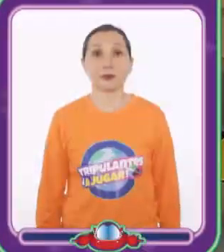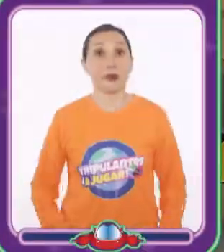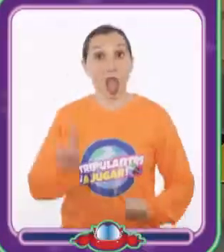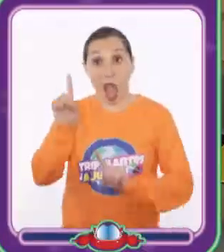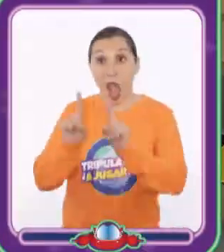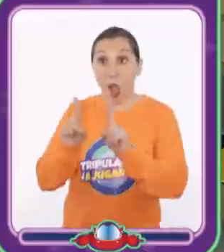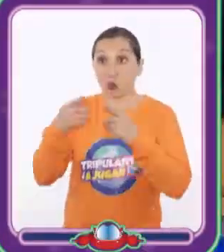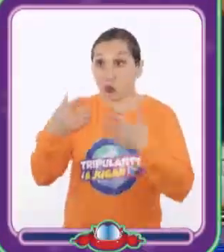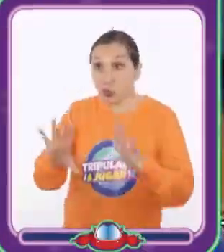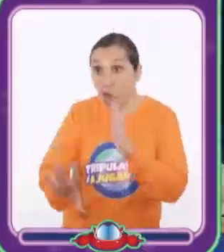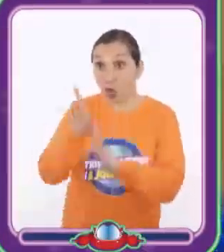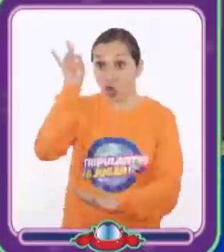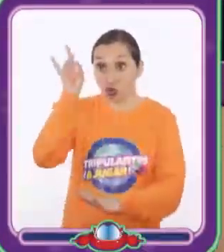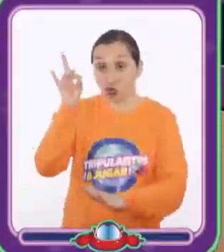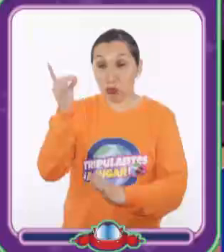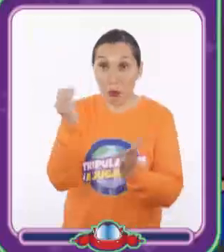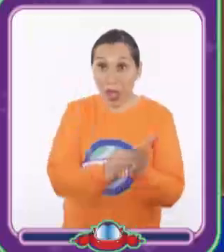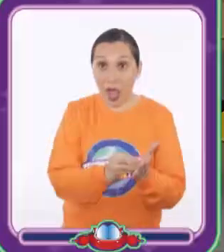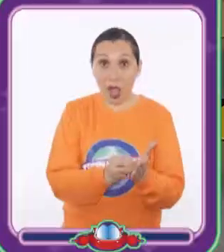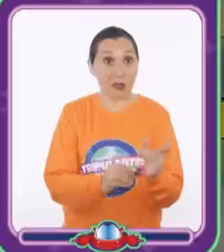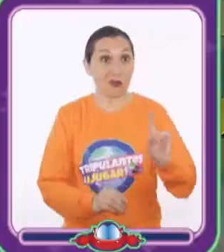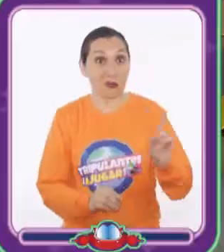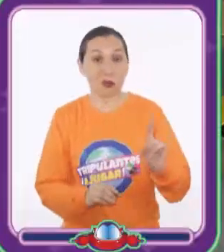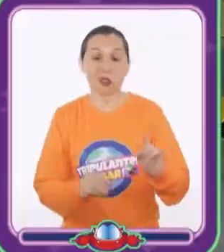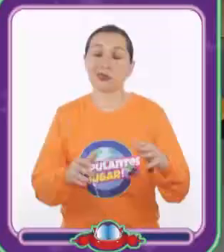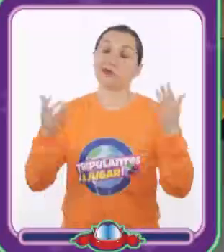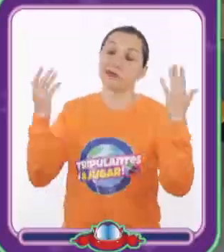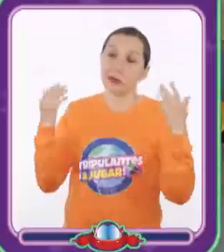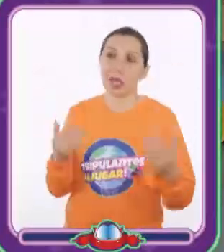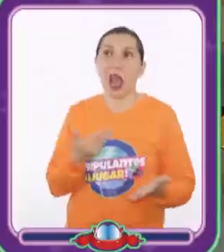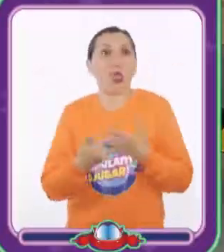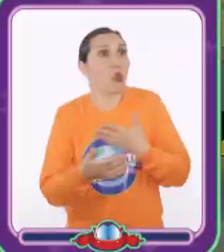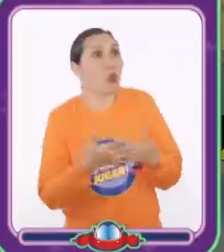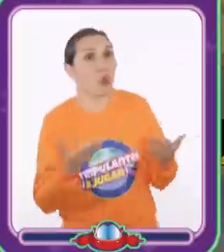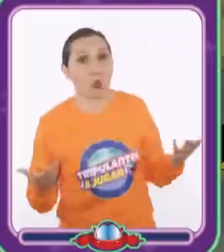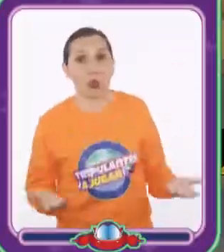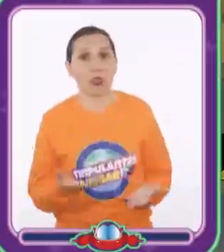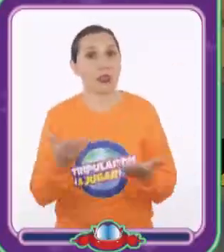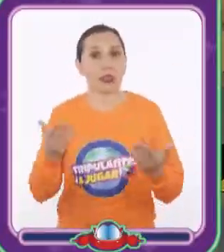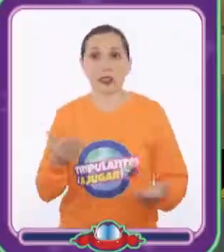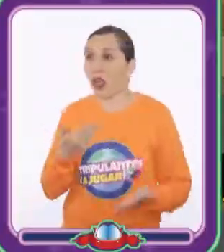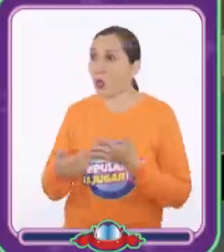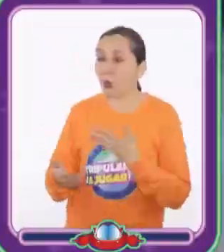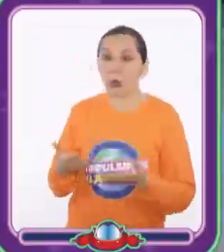¿Hay alguna pista ya? No, todavía no. ¿Dónde estarán?